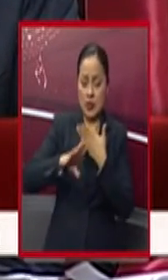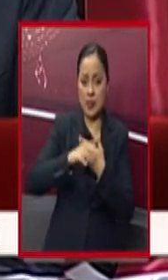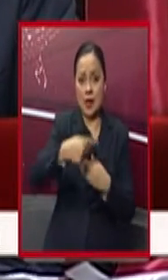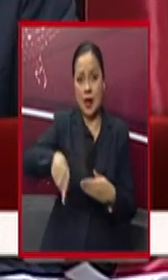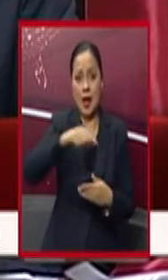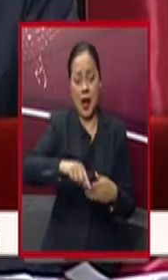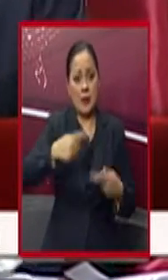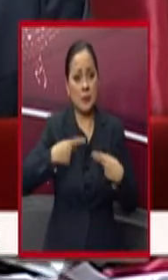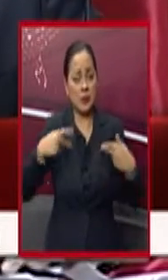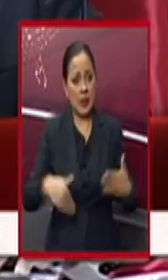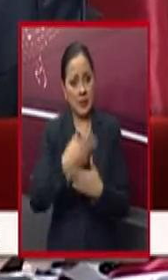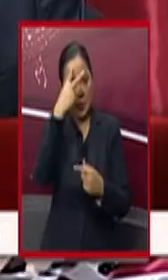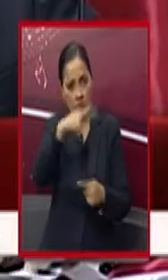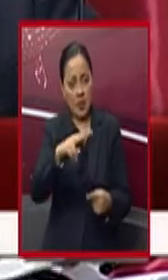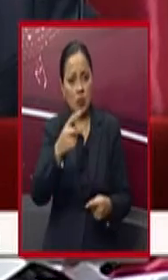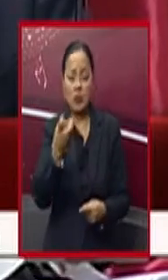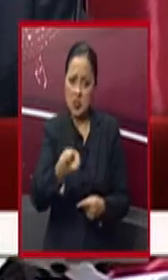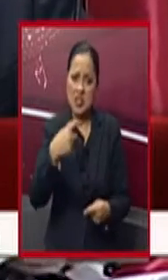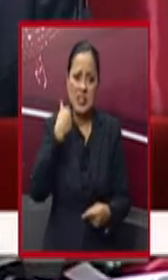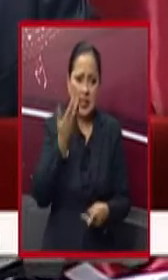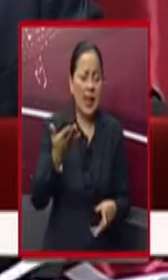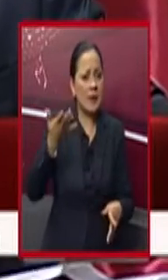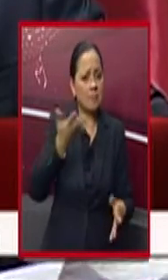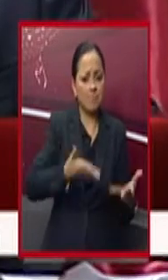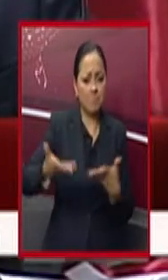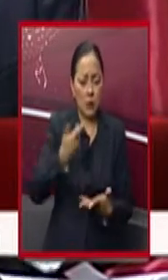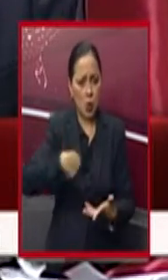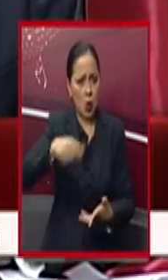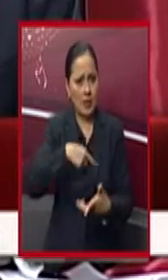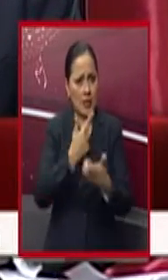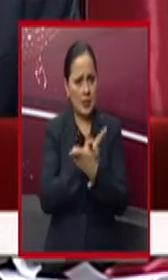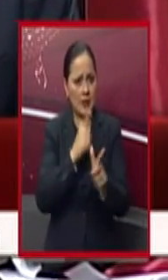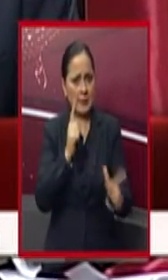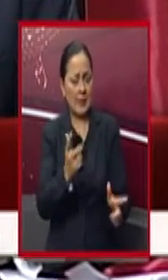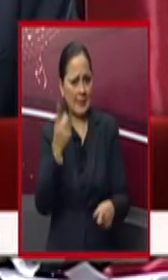mexicanos y a quienes pretendan vulnerar nuestra soberanía.